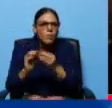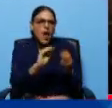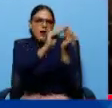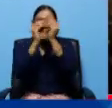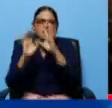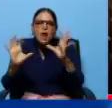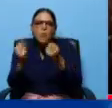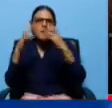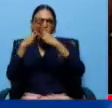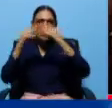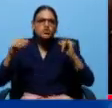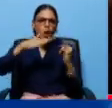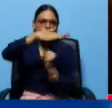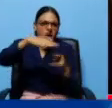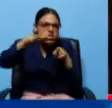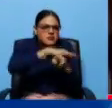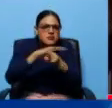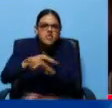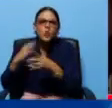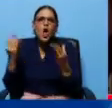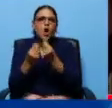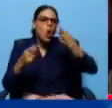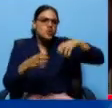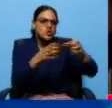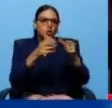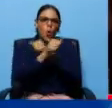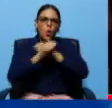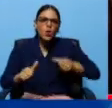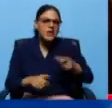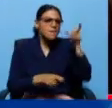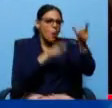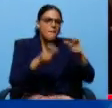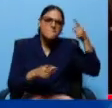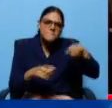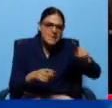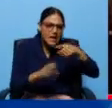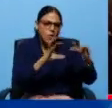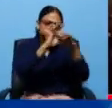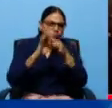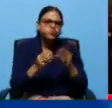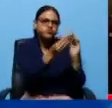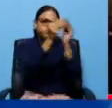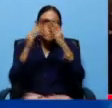recuperar todas las instituciones con las bricomiles, brigadas comunitarias militares,